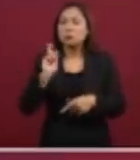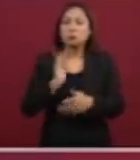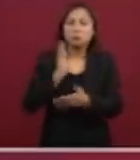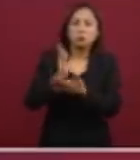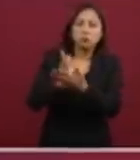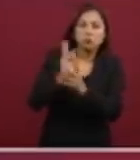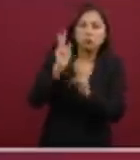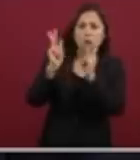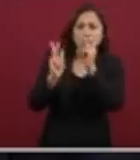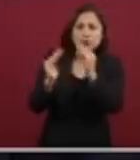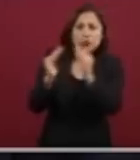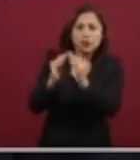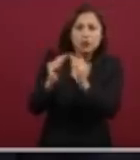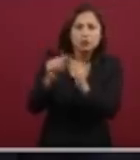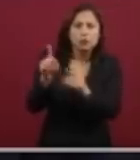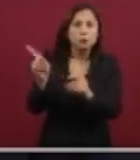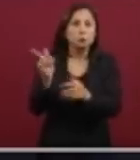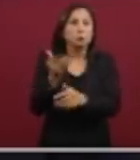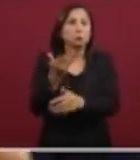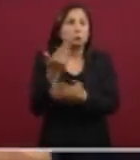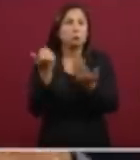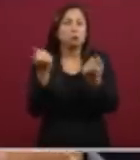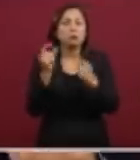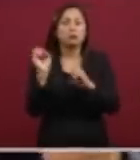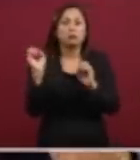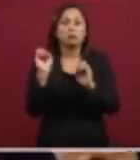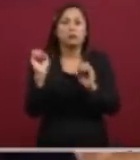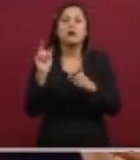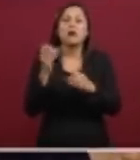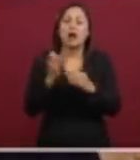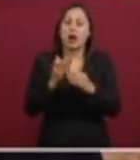sepan que existe este programa. Y